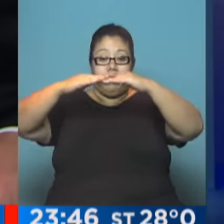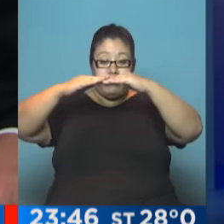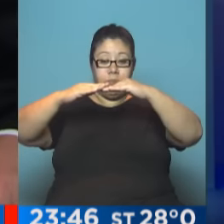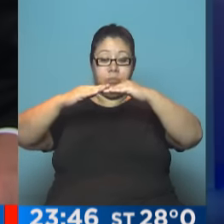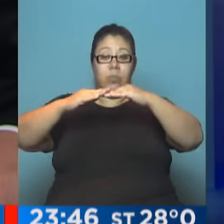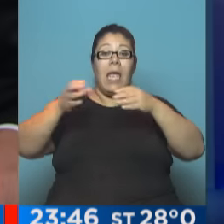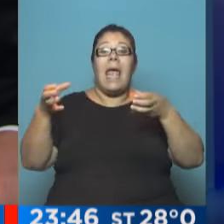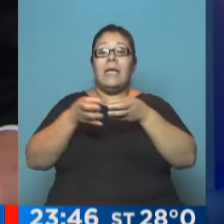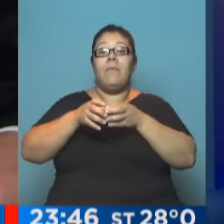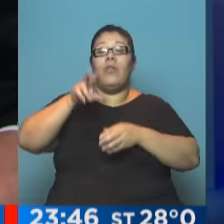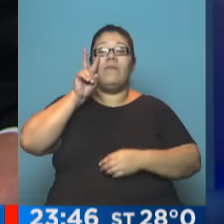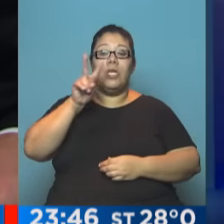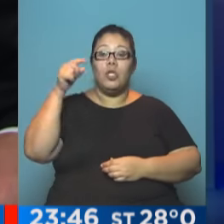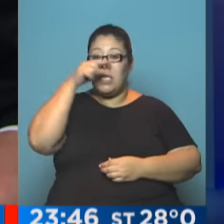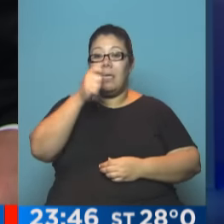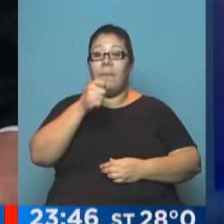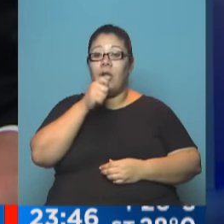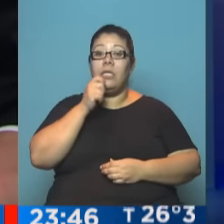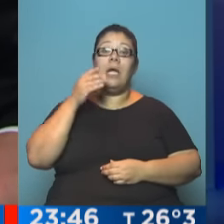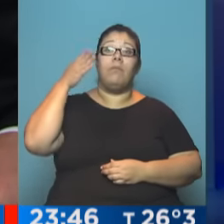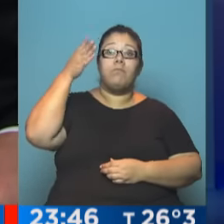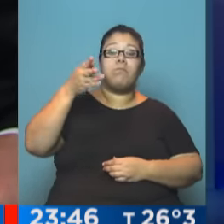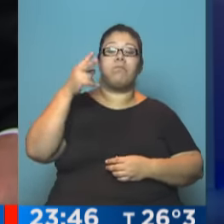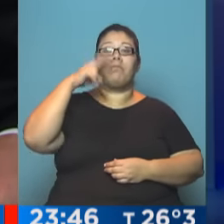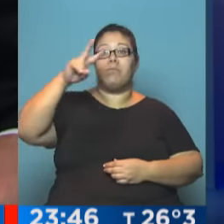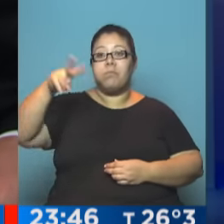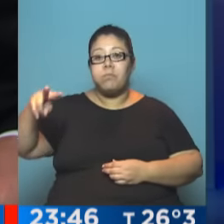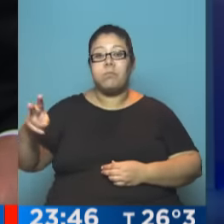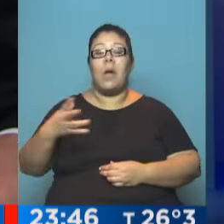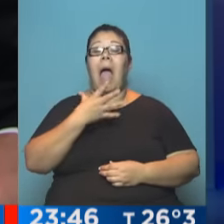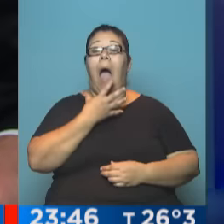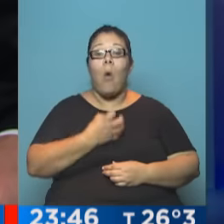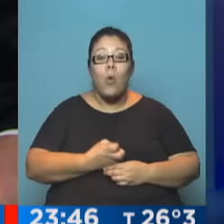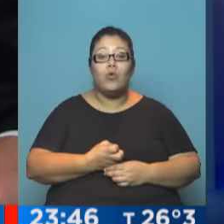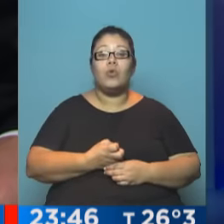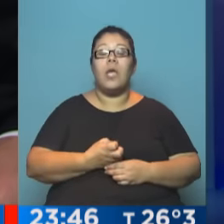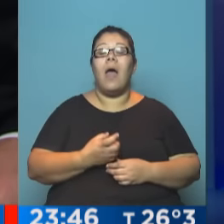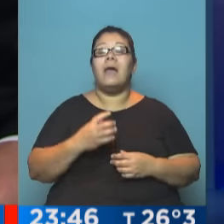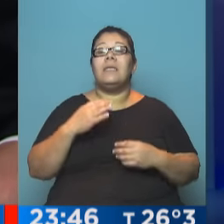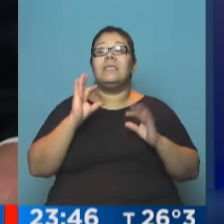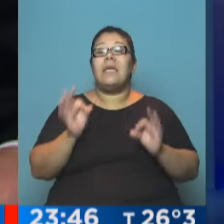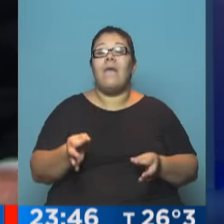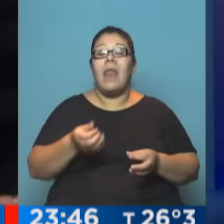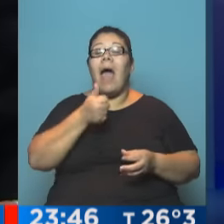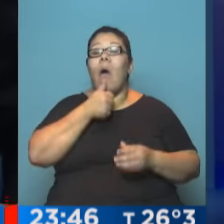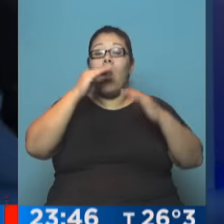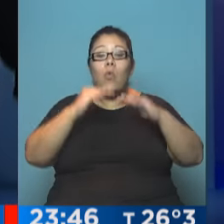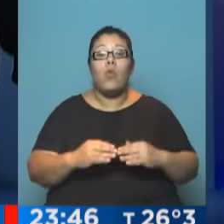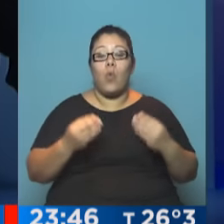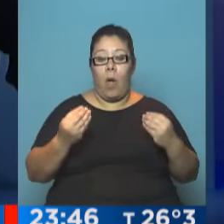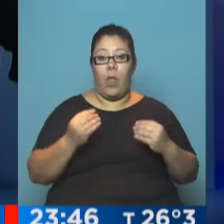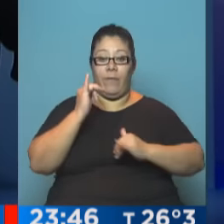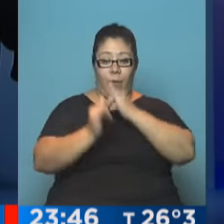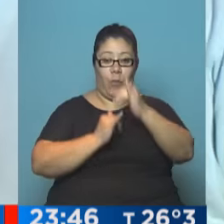vida con la amenaza latente? Con la angustia de todavía no saber cómo y cuándo bajarán las aguas. Este es el informe.